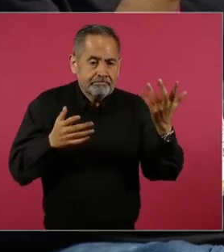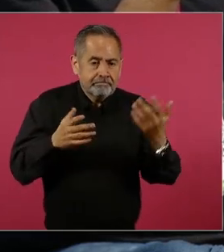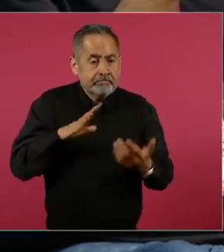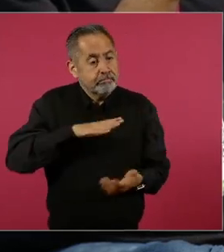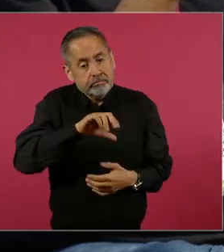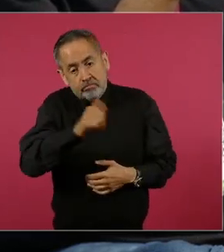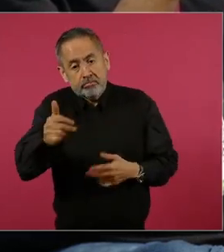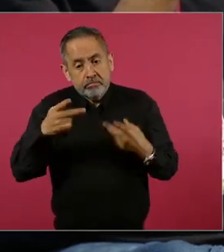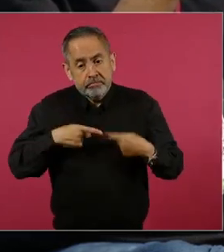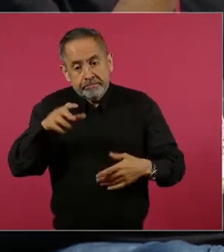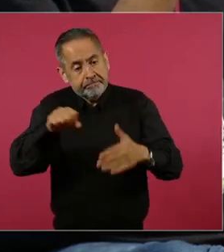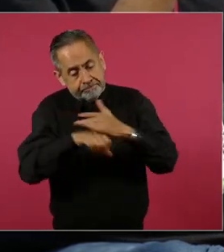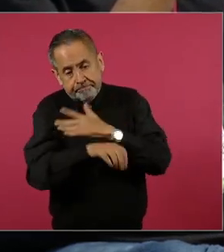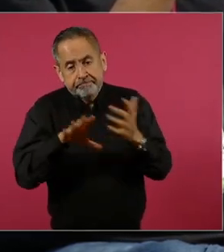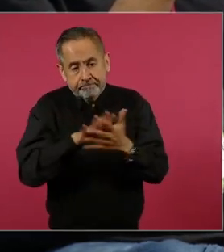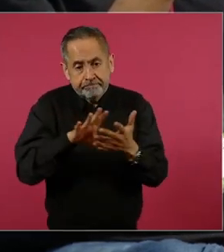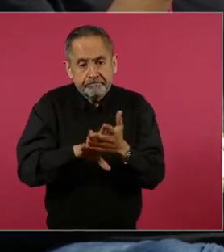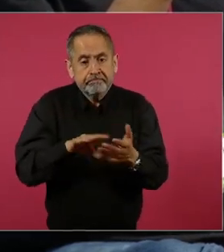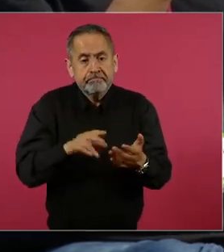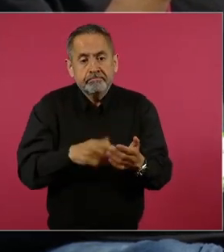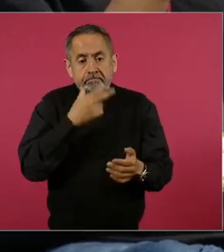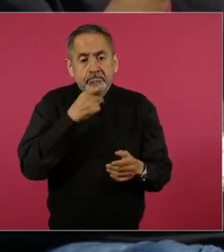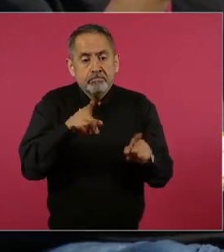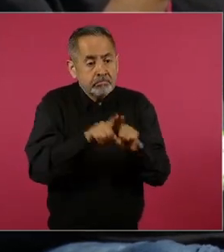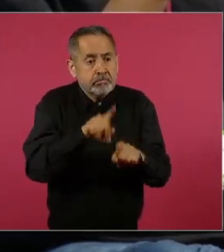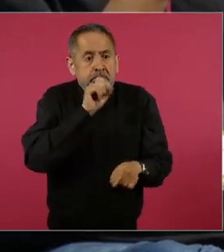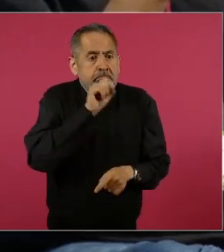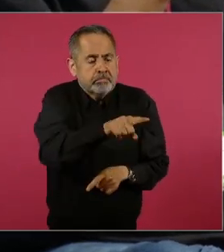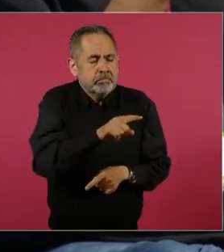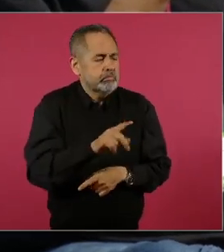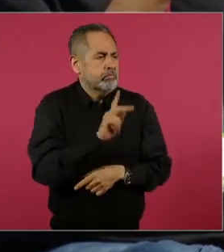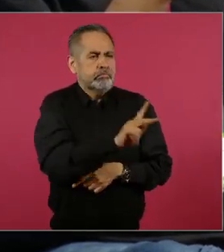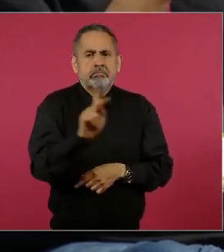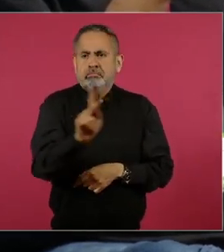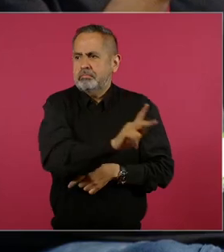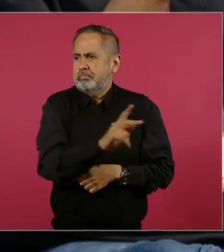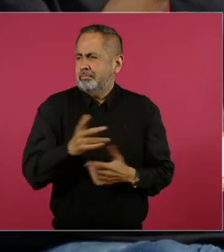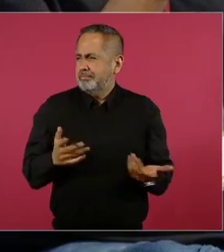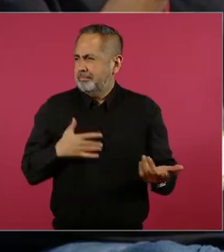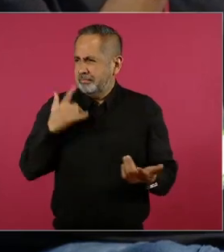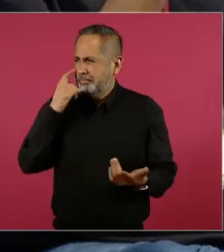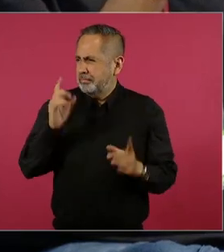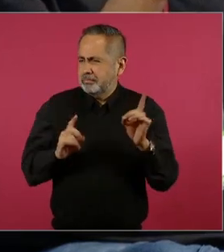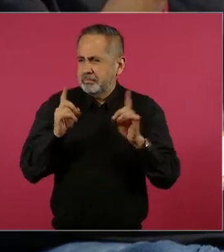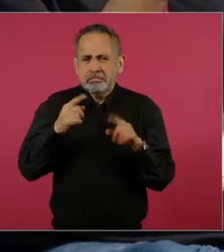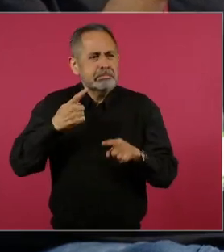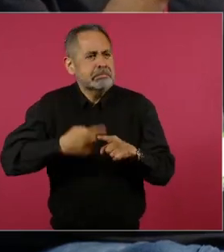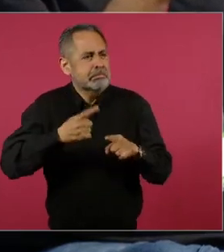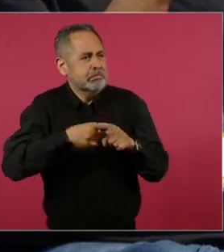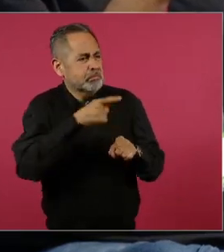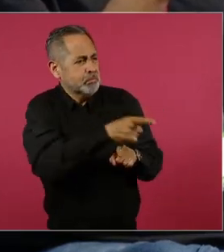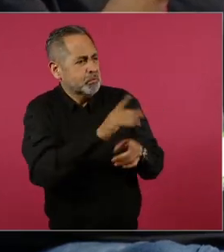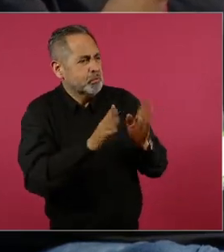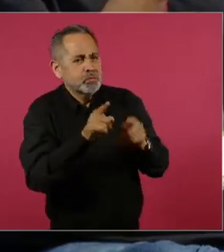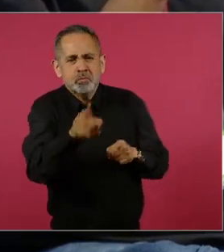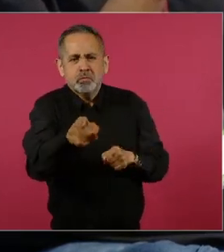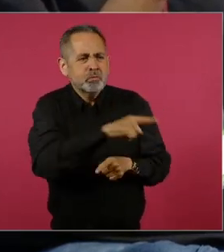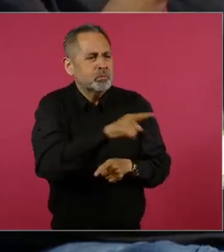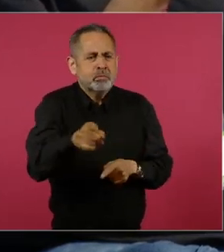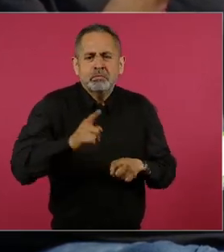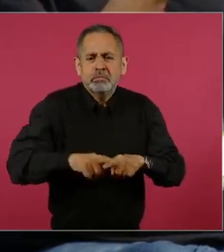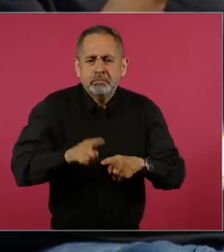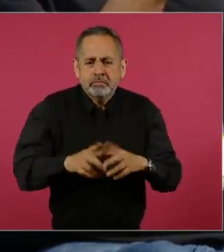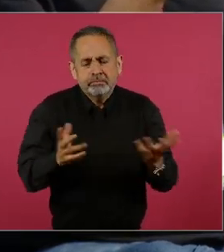la cárcel, varón, por ese mismo delito, hacia la misma supuesta víctima, ¿no?